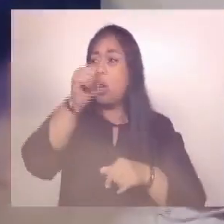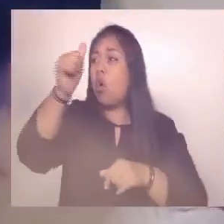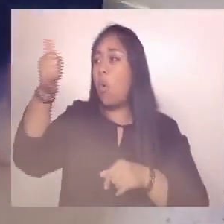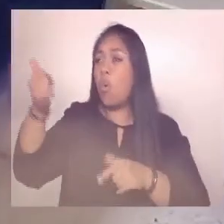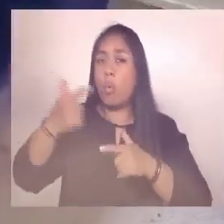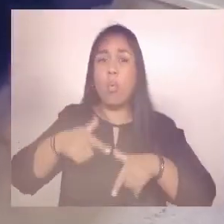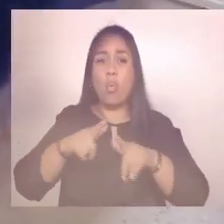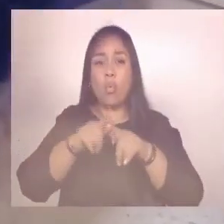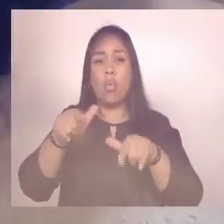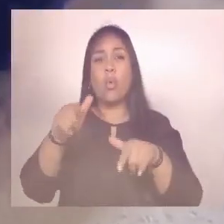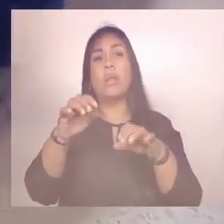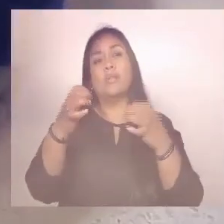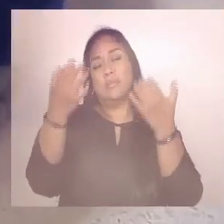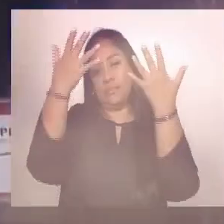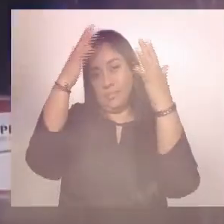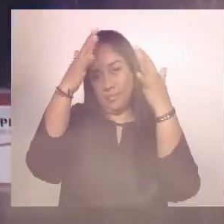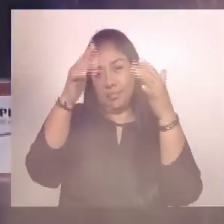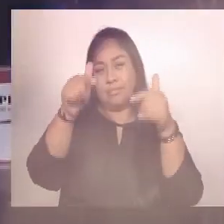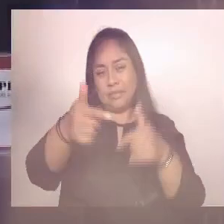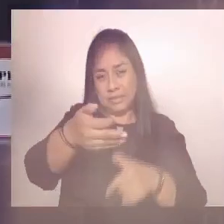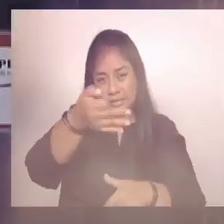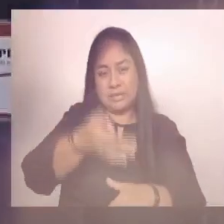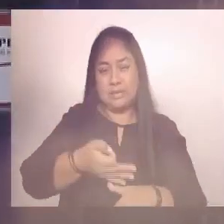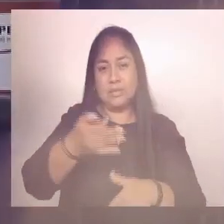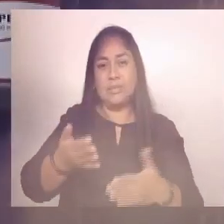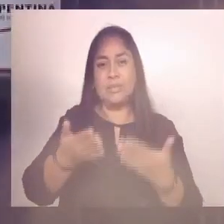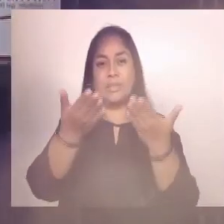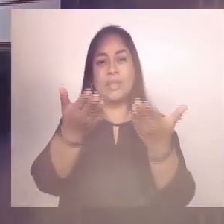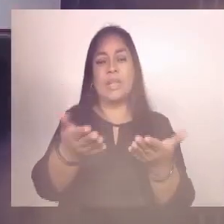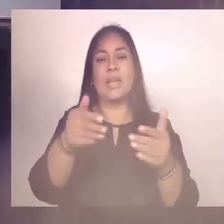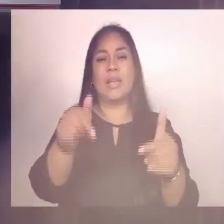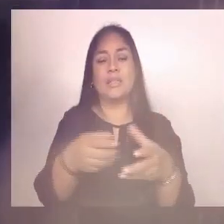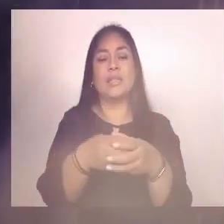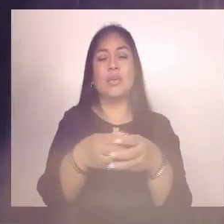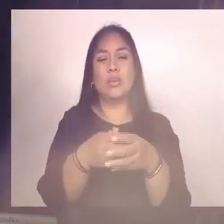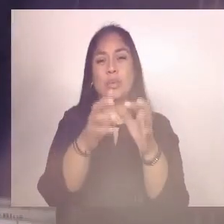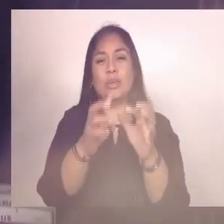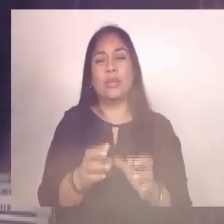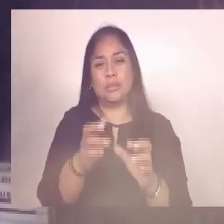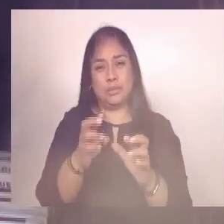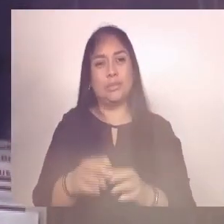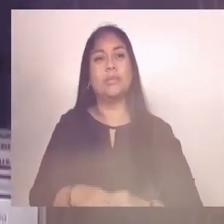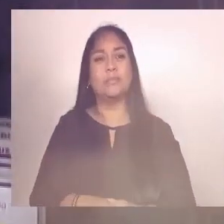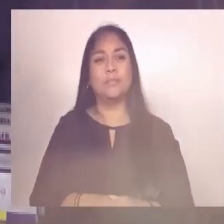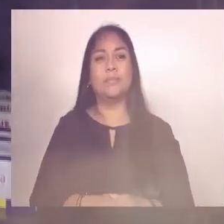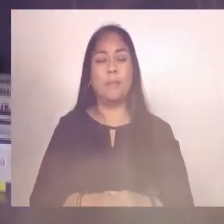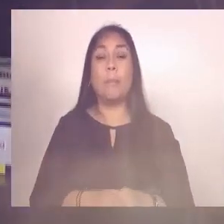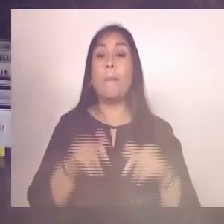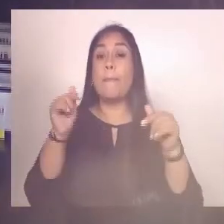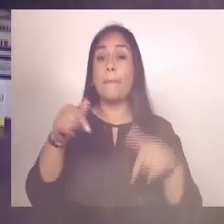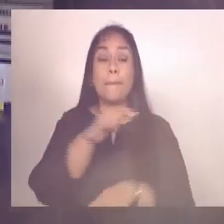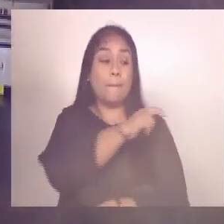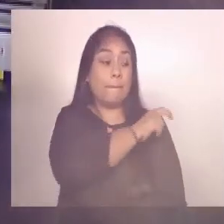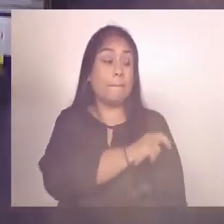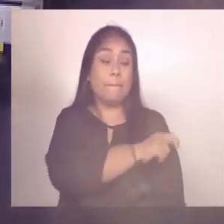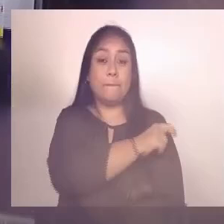que felicito esta dignificación que se hace a este grupo de la población. Esta clínica